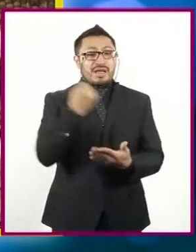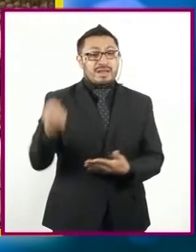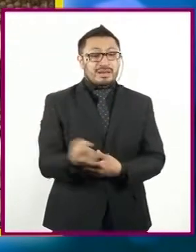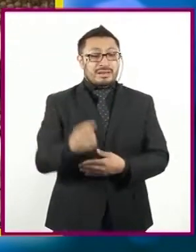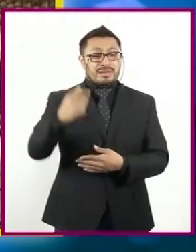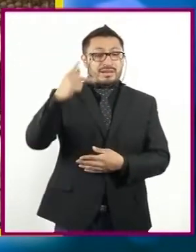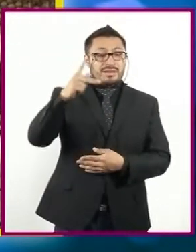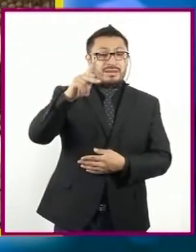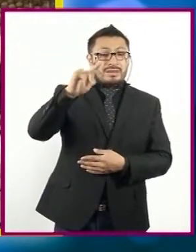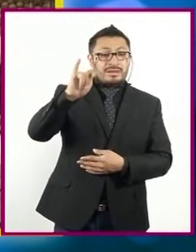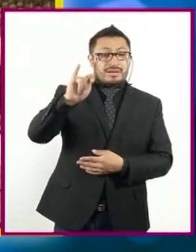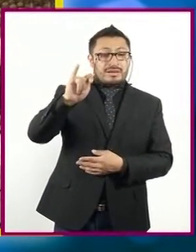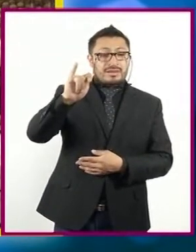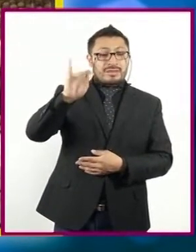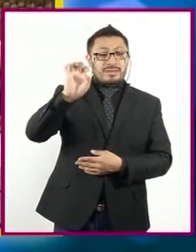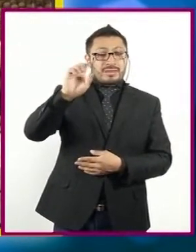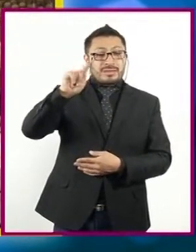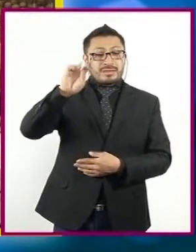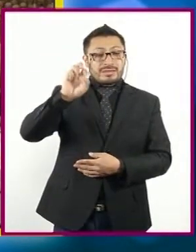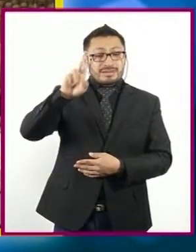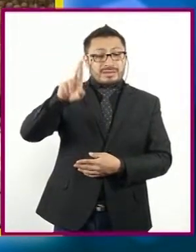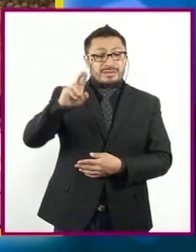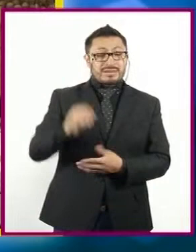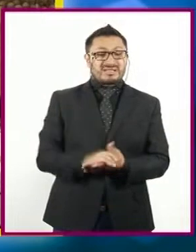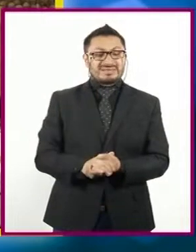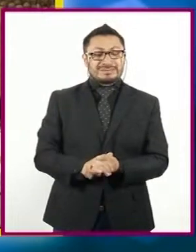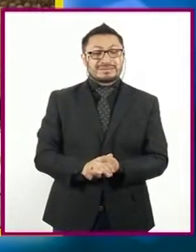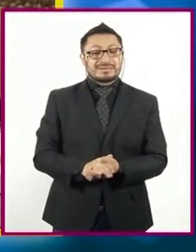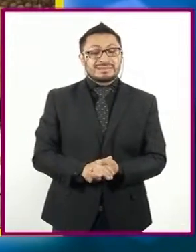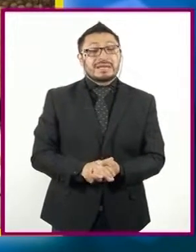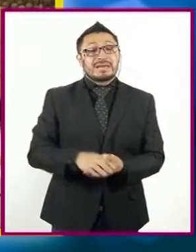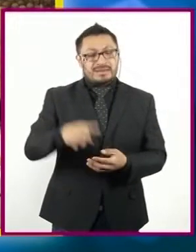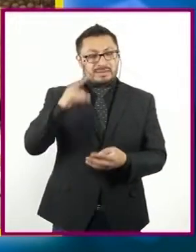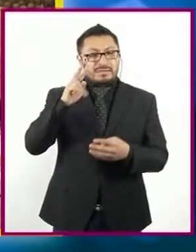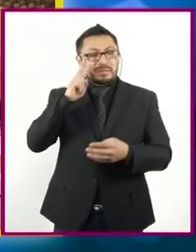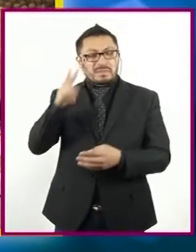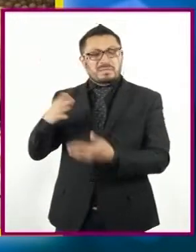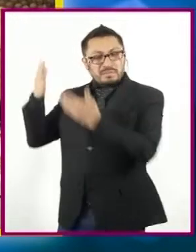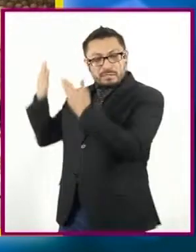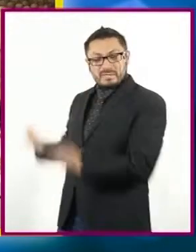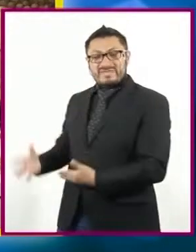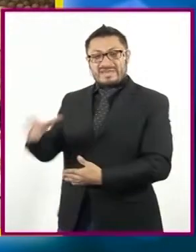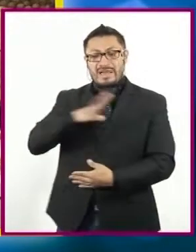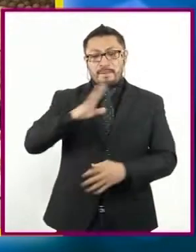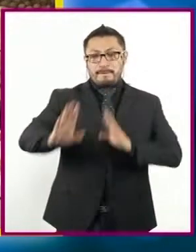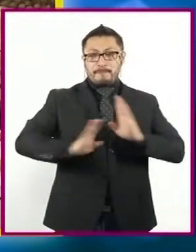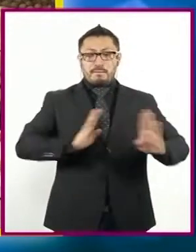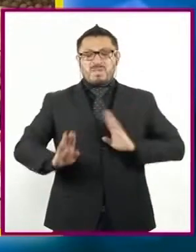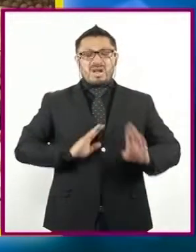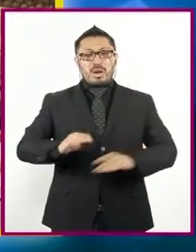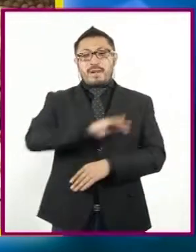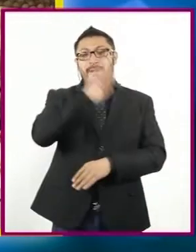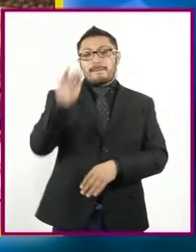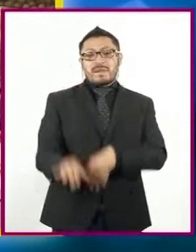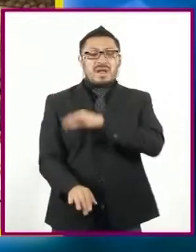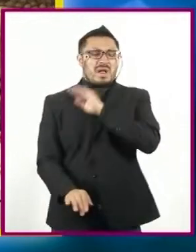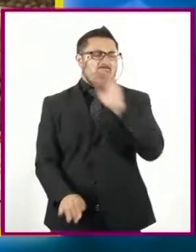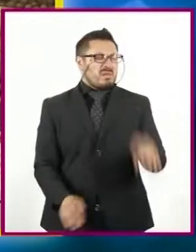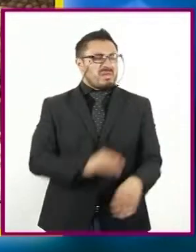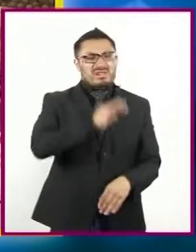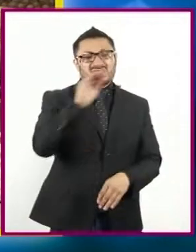el Viejo, en el siglo XVI. En él se ve un ejército de agentes malévolos cayendo sobre una